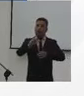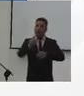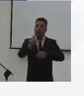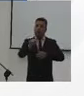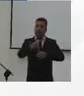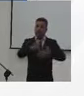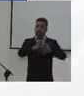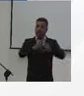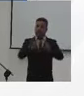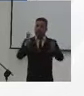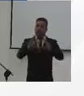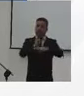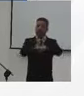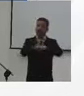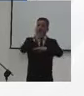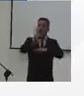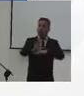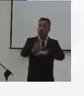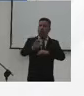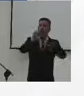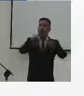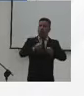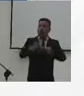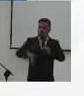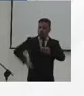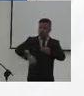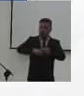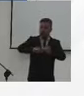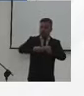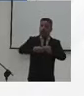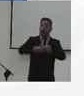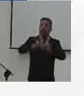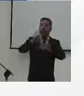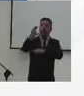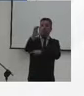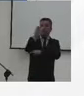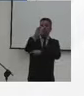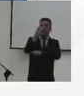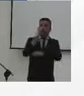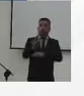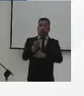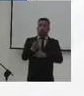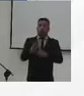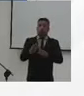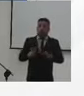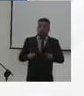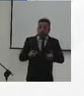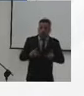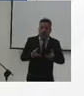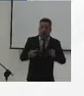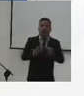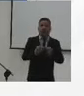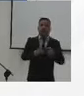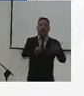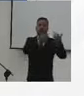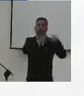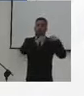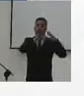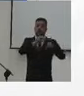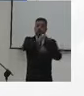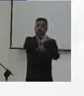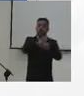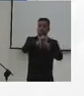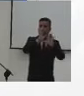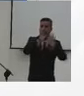Coldeportes como un instituto que de alguna manera podía aportarle al país no sólo medallas, sino que también tenía una